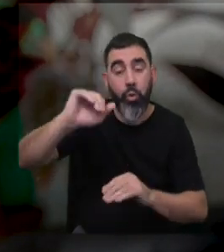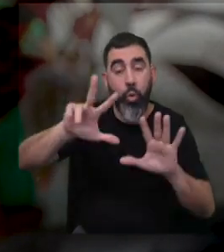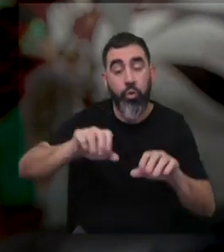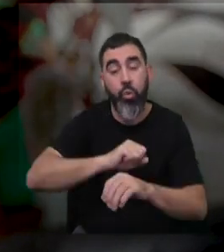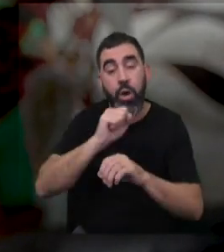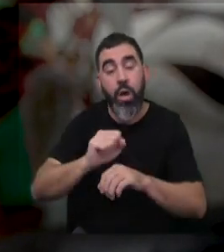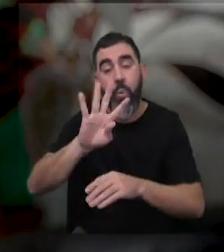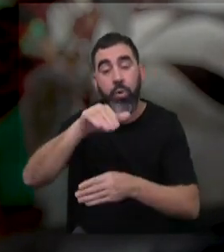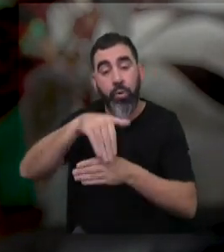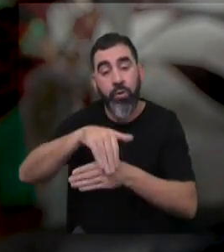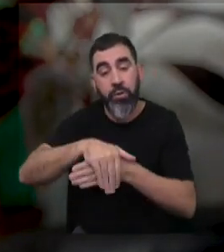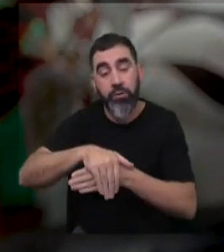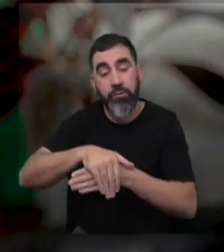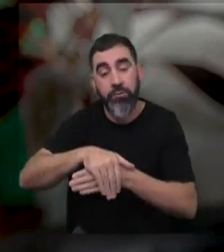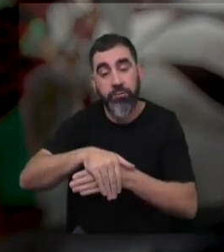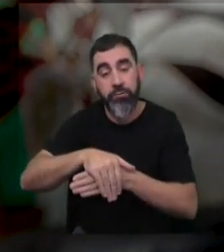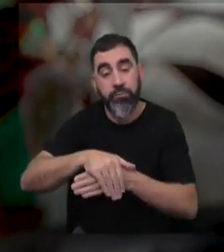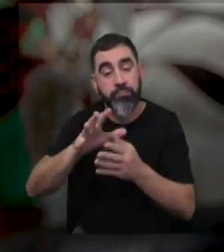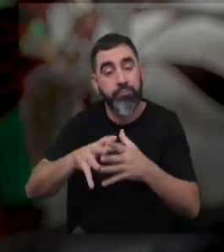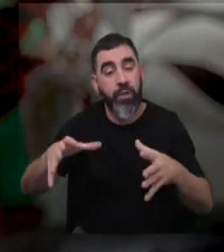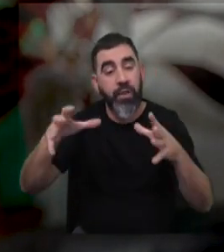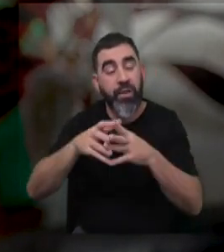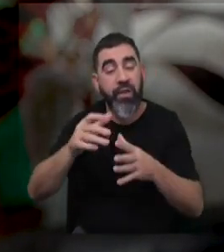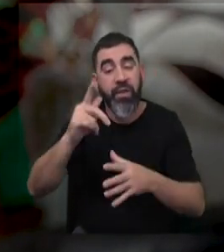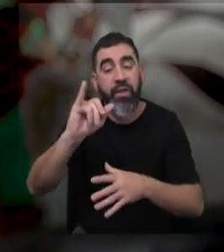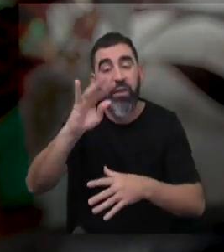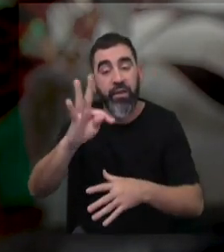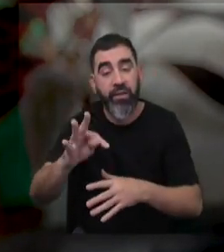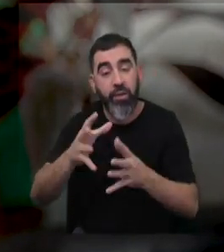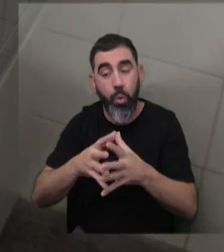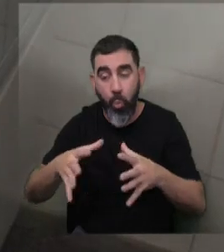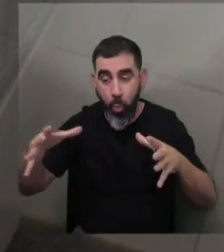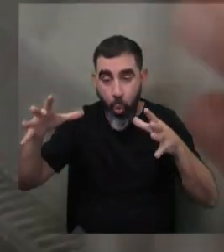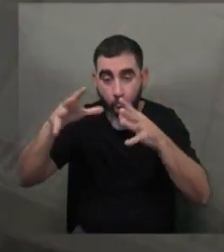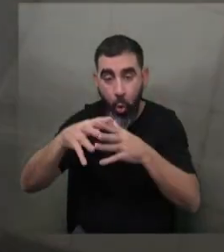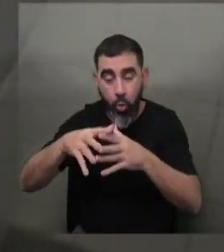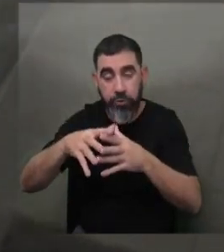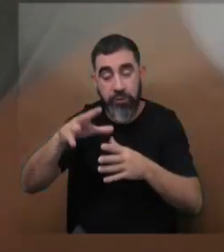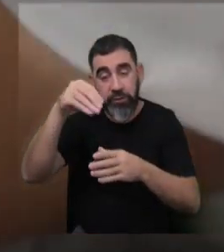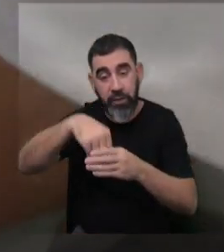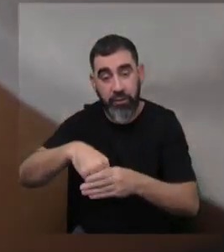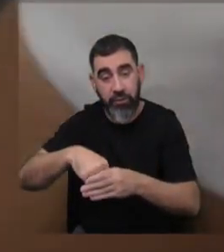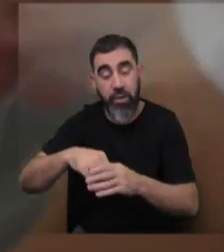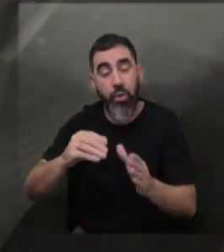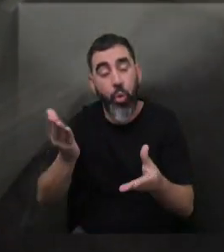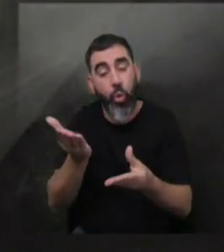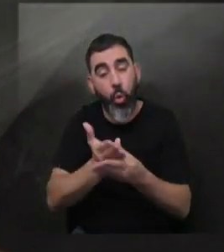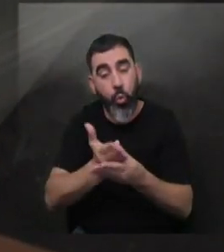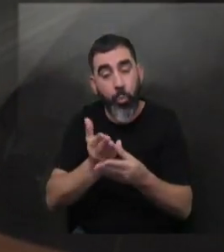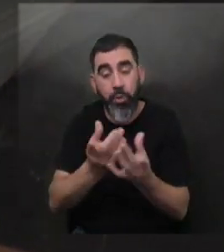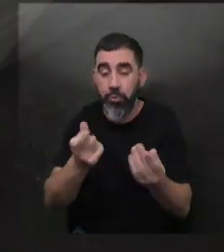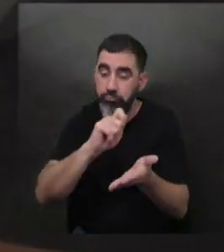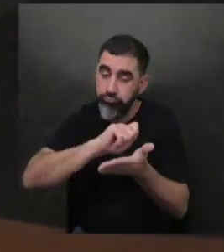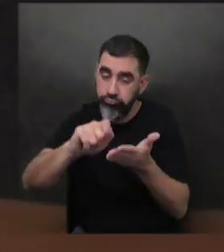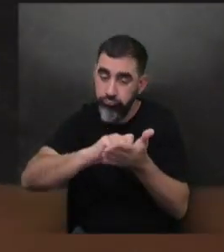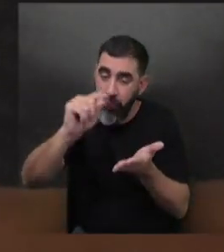16, a levantar lo que llamamos el kit de placenta, que contienen las bolsas estériles para la recolección y una documentación que es necesario que ella